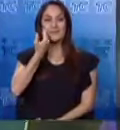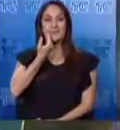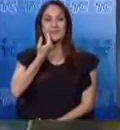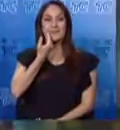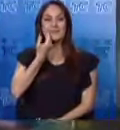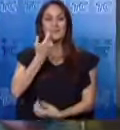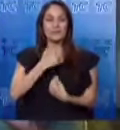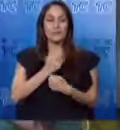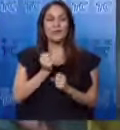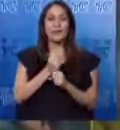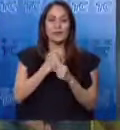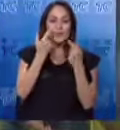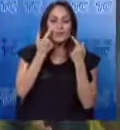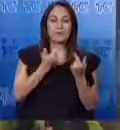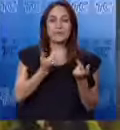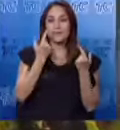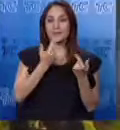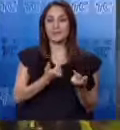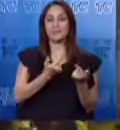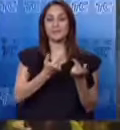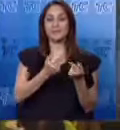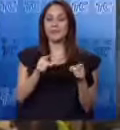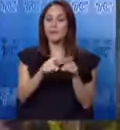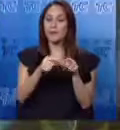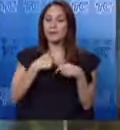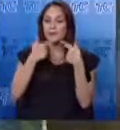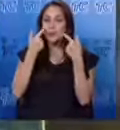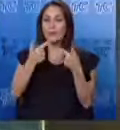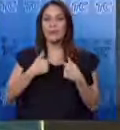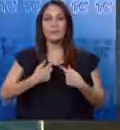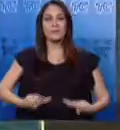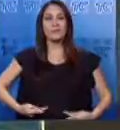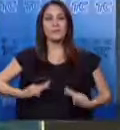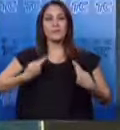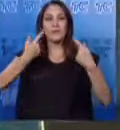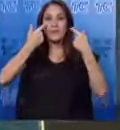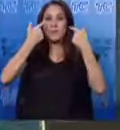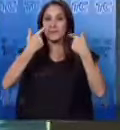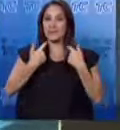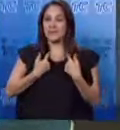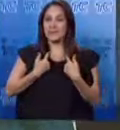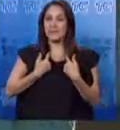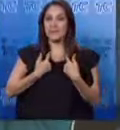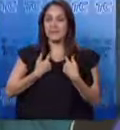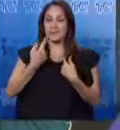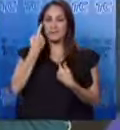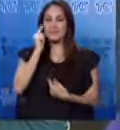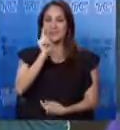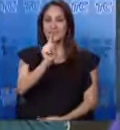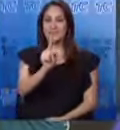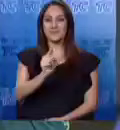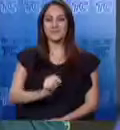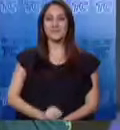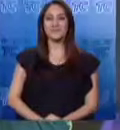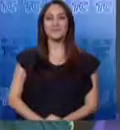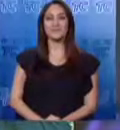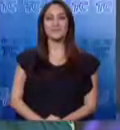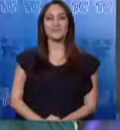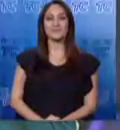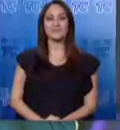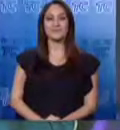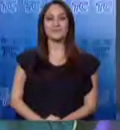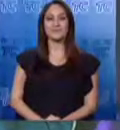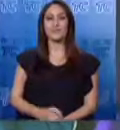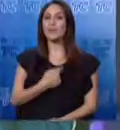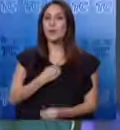te estaría cuidando, como cuido a mi vida, que la cuido para ti. Y no